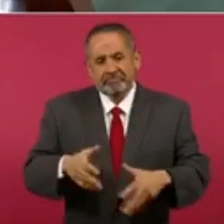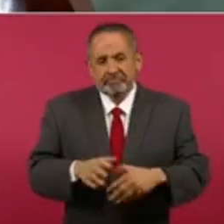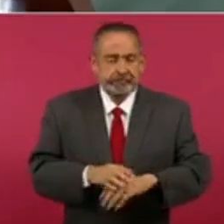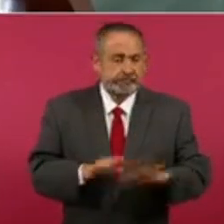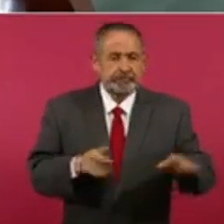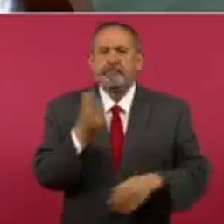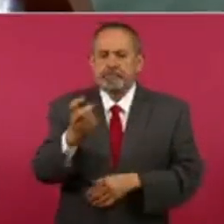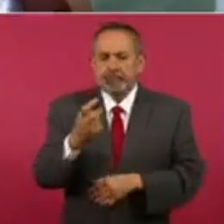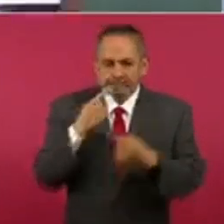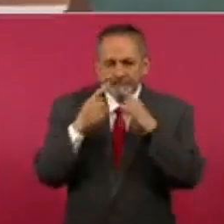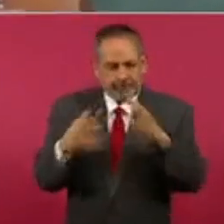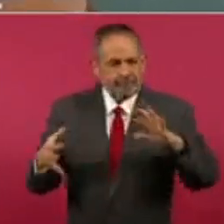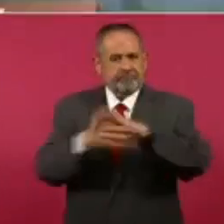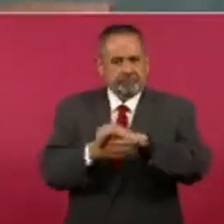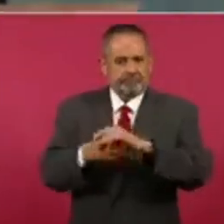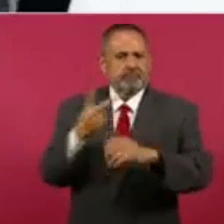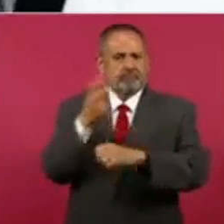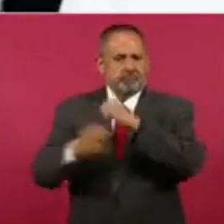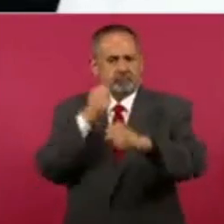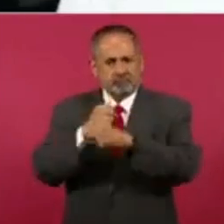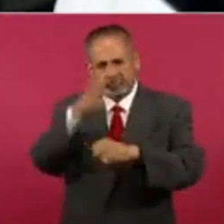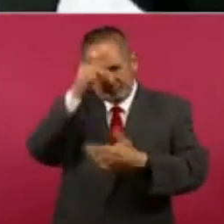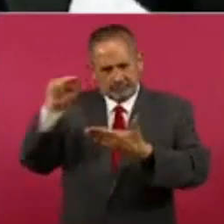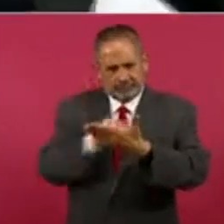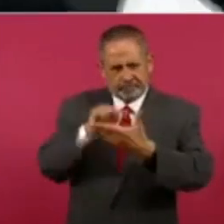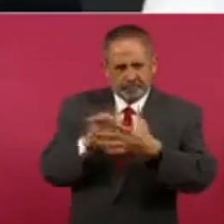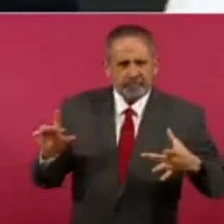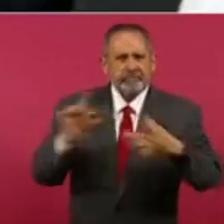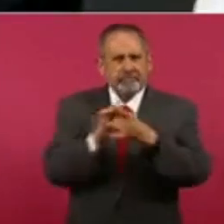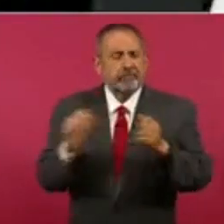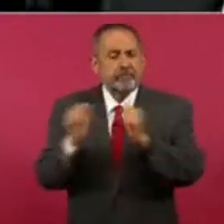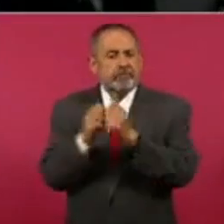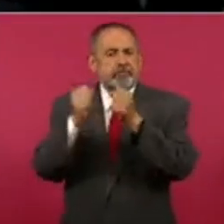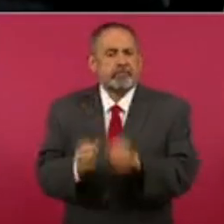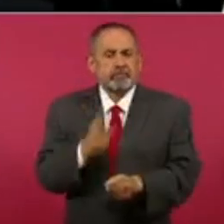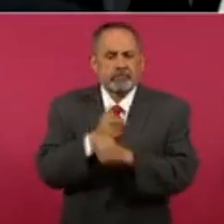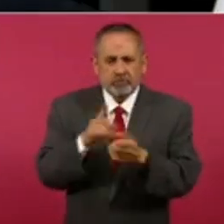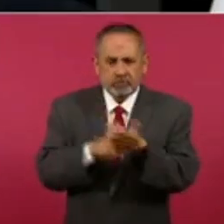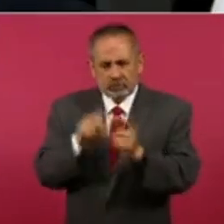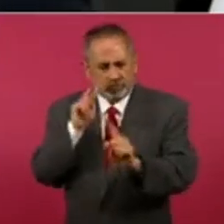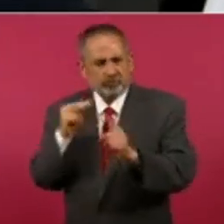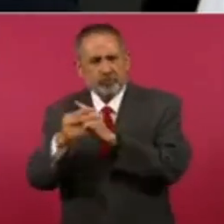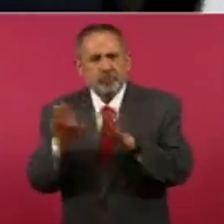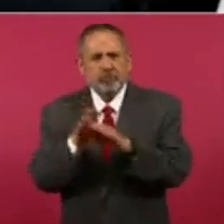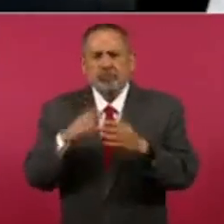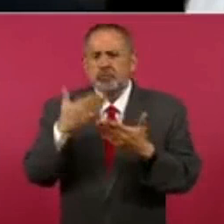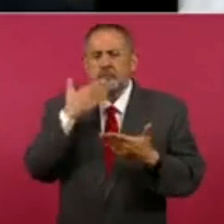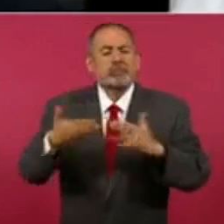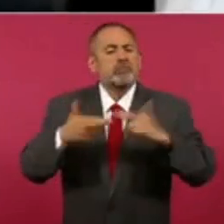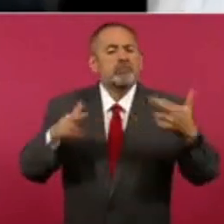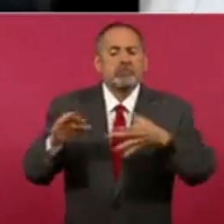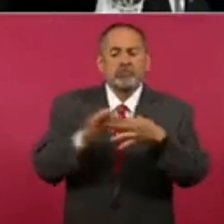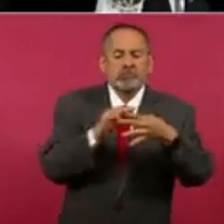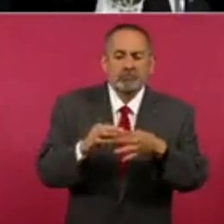surge el entendimiento bicentenario, que representa un cambio en el paradigma de la relación bilateral en seguridad, con un enfoque sustentado en una relación colaborativa